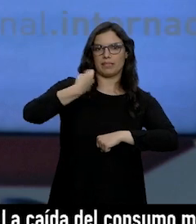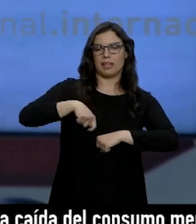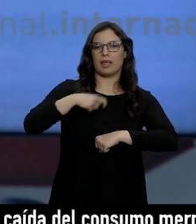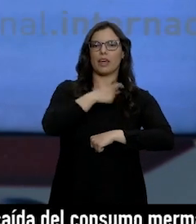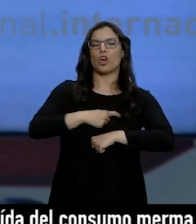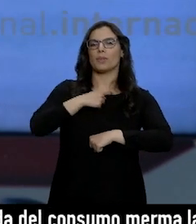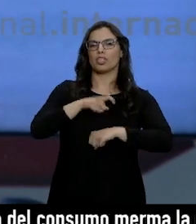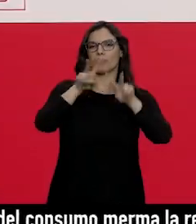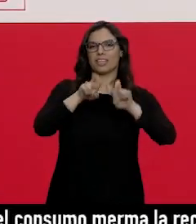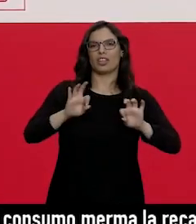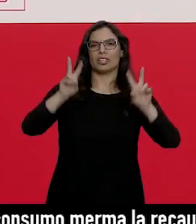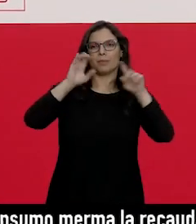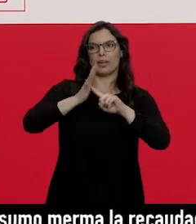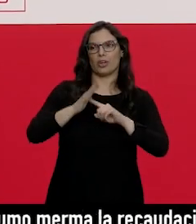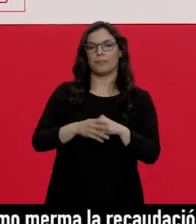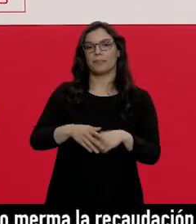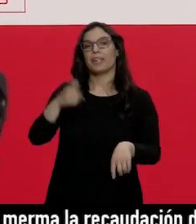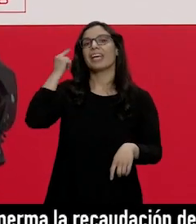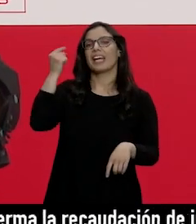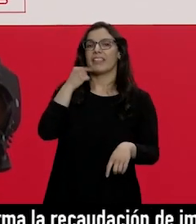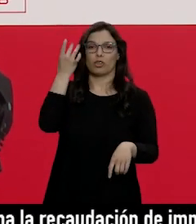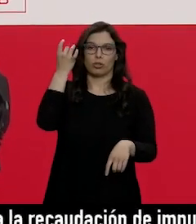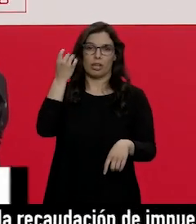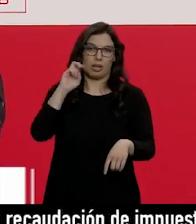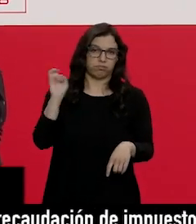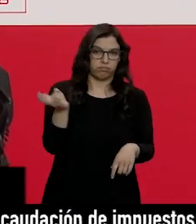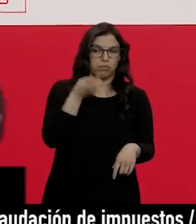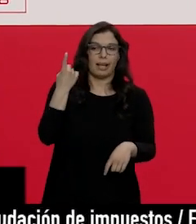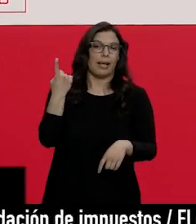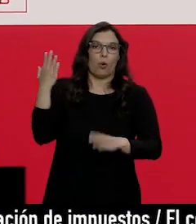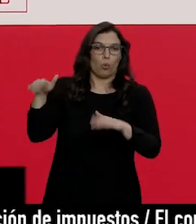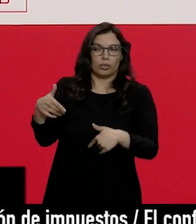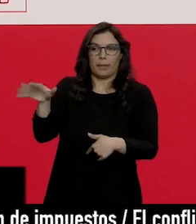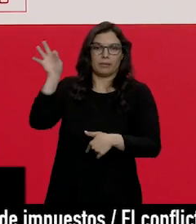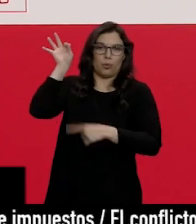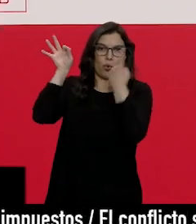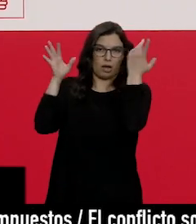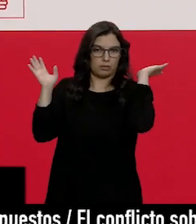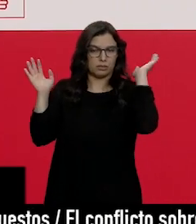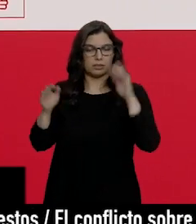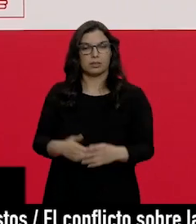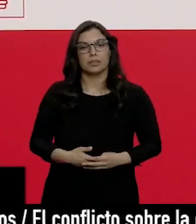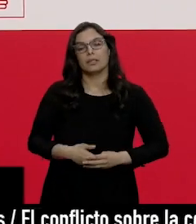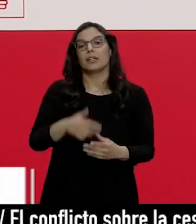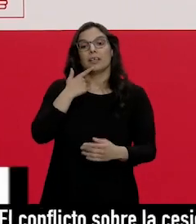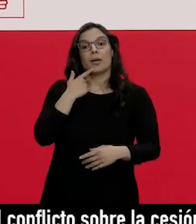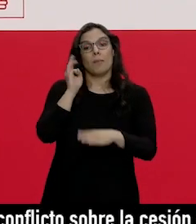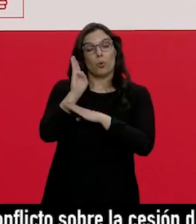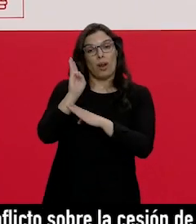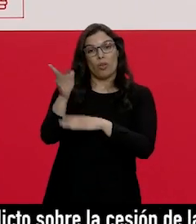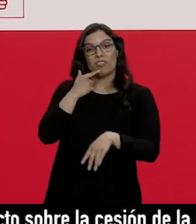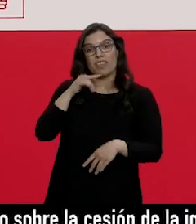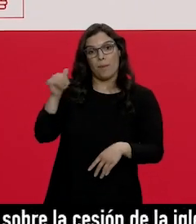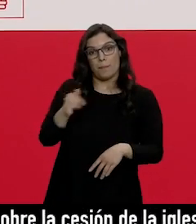Eólicas. Igea dice muchas bobadas y esta es la última de ellas. Este procurador de